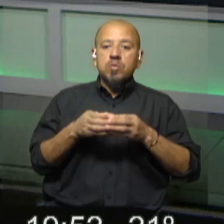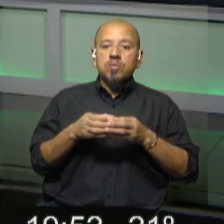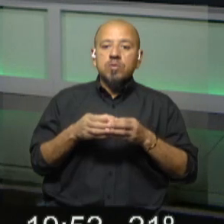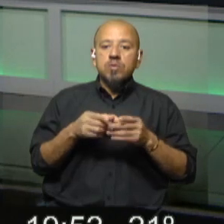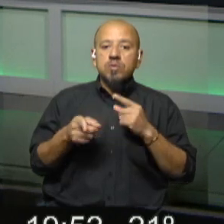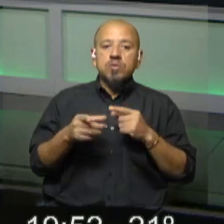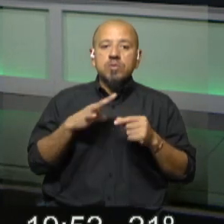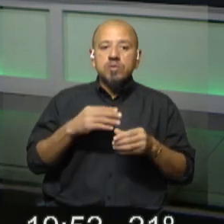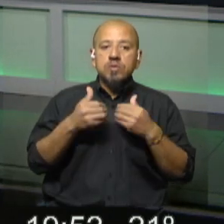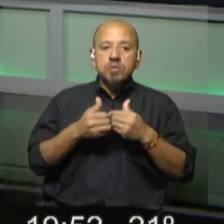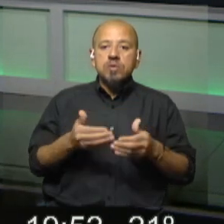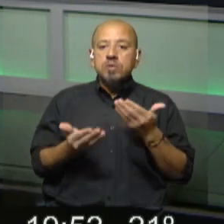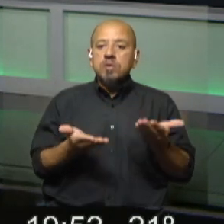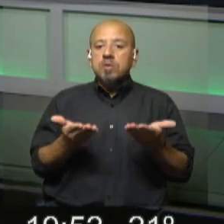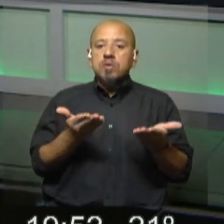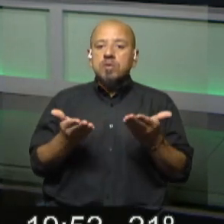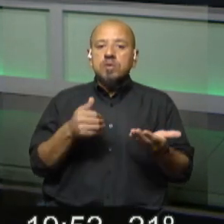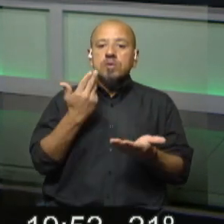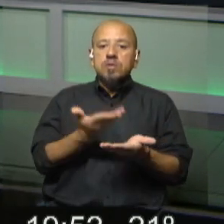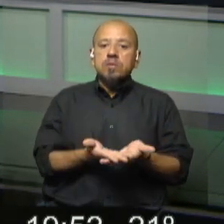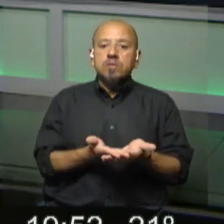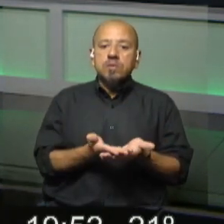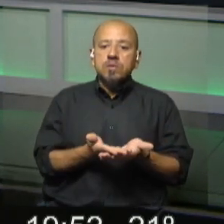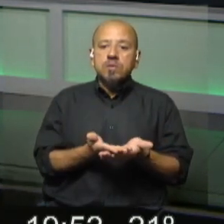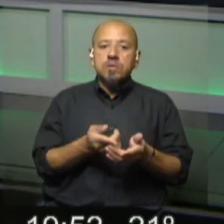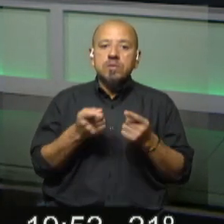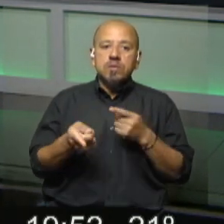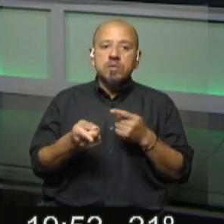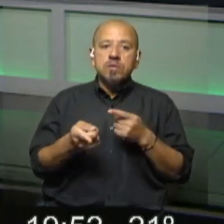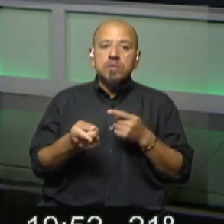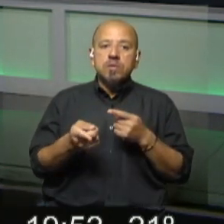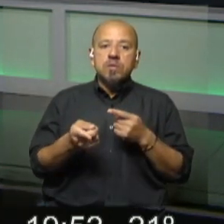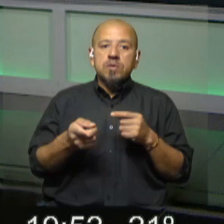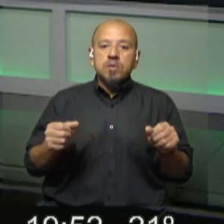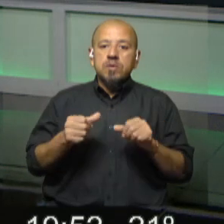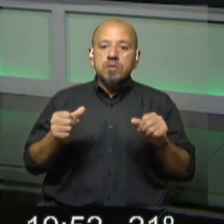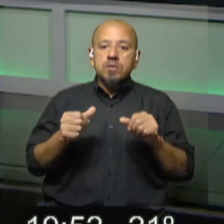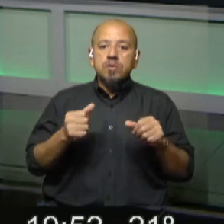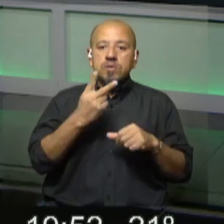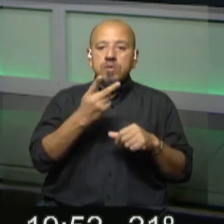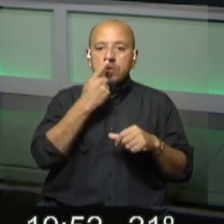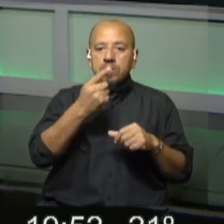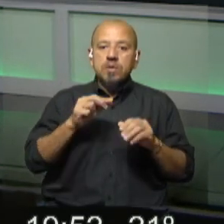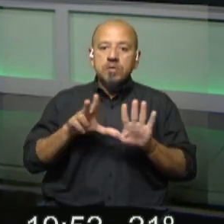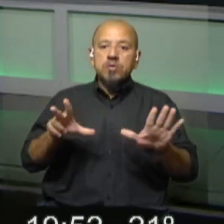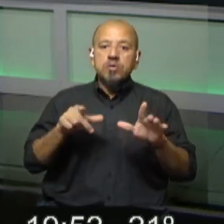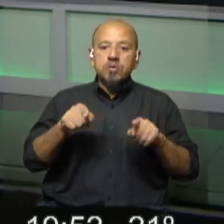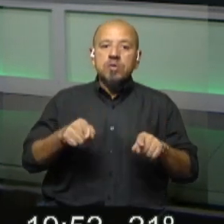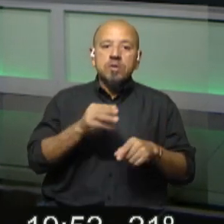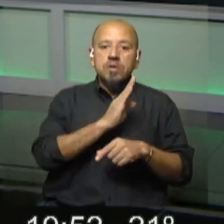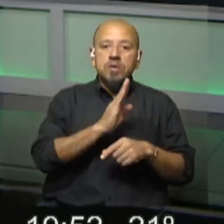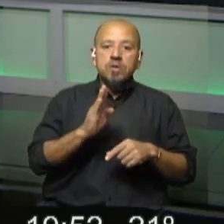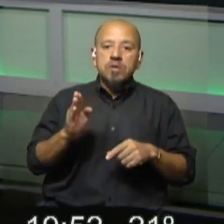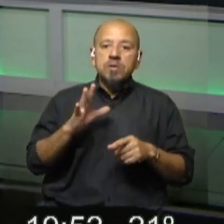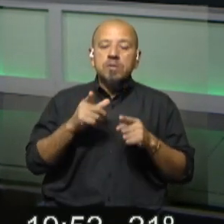que empezaron a elaborar la propuesta de este libro abierto y finalmente hace y publica en 2018 este libro con